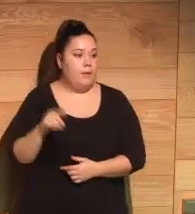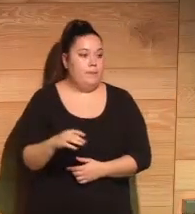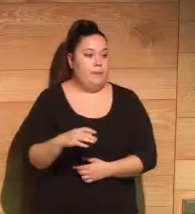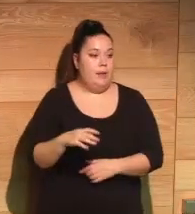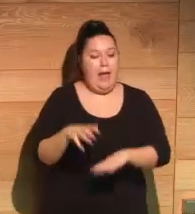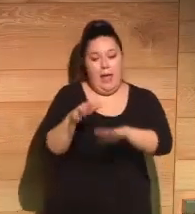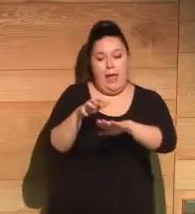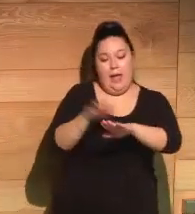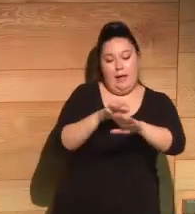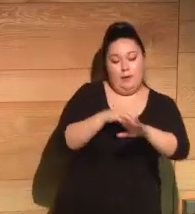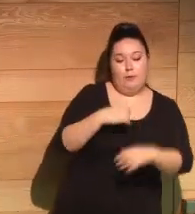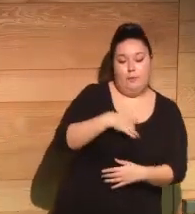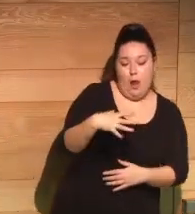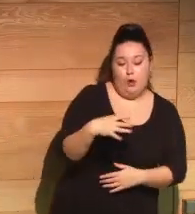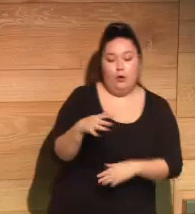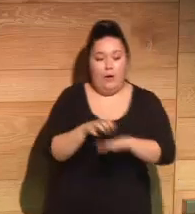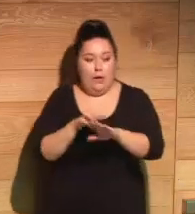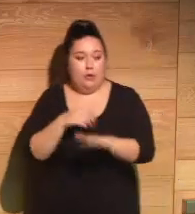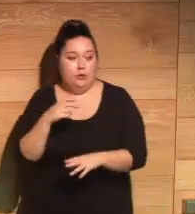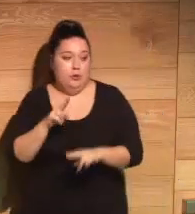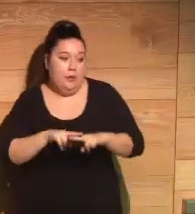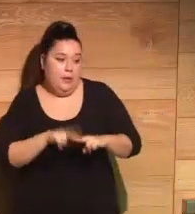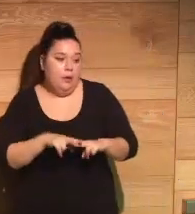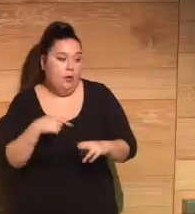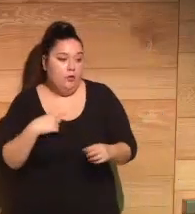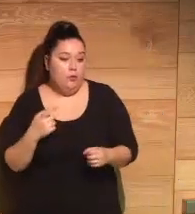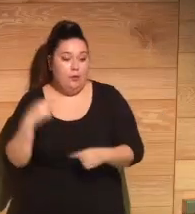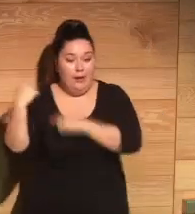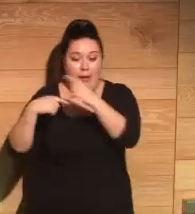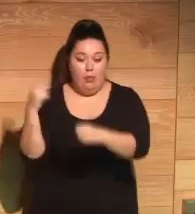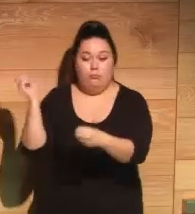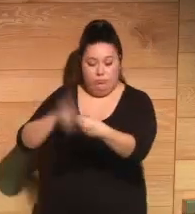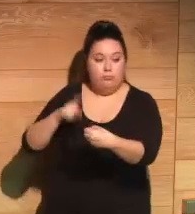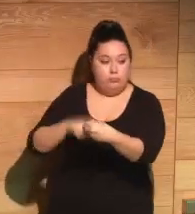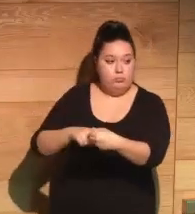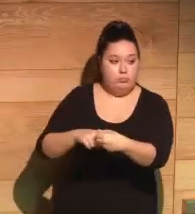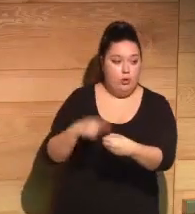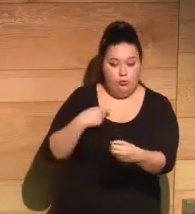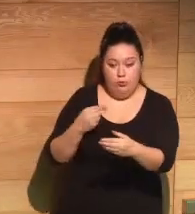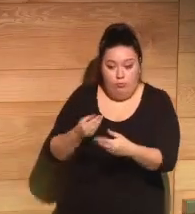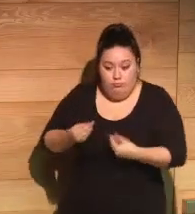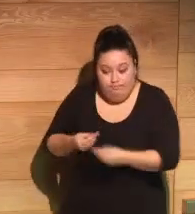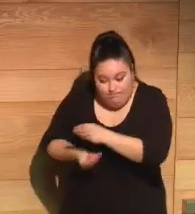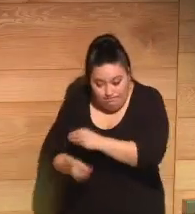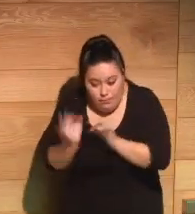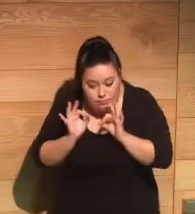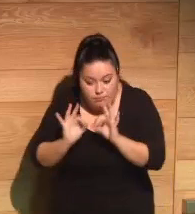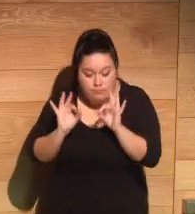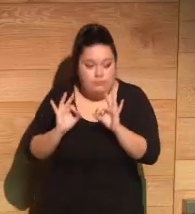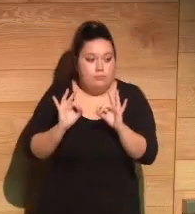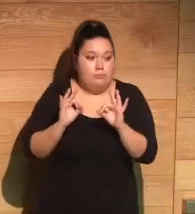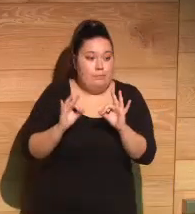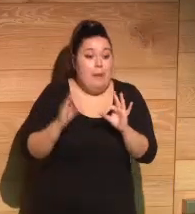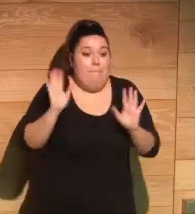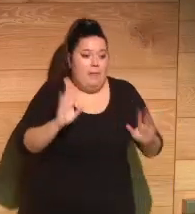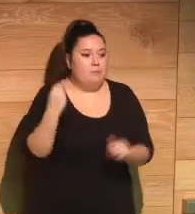gato blanco, gato negro, da igual, lo importante es que casi ratones, yo me construí contra eso. Pero al mismo tiempo